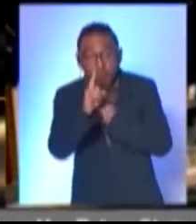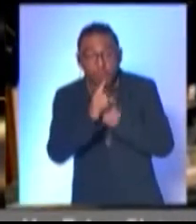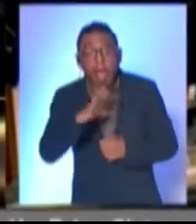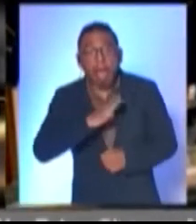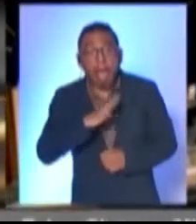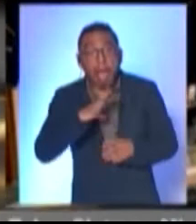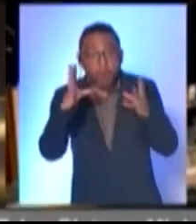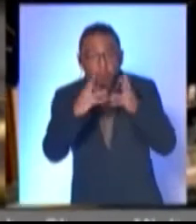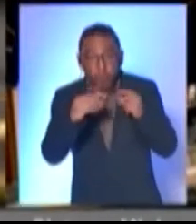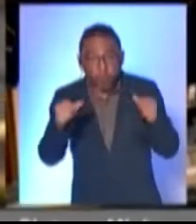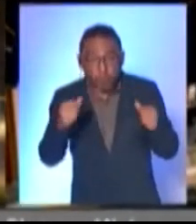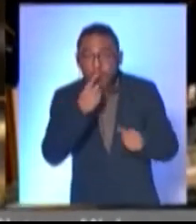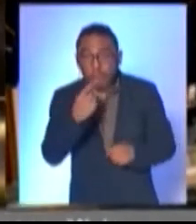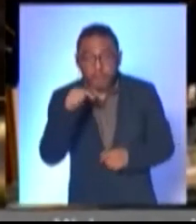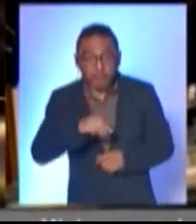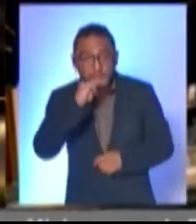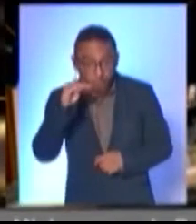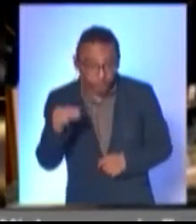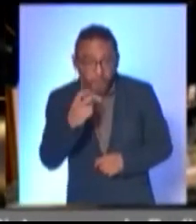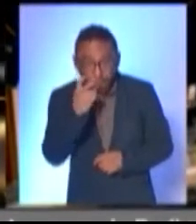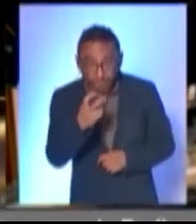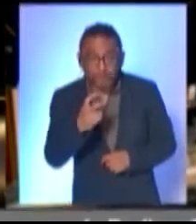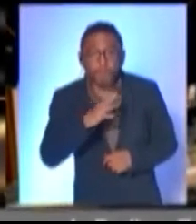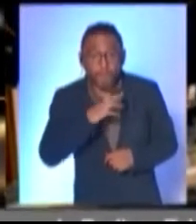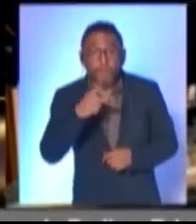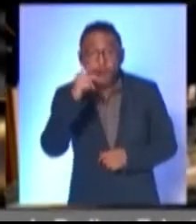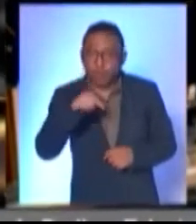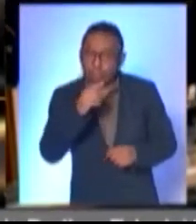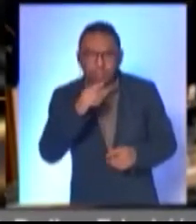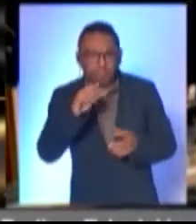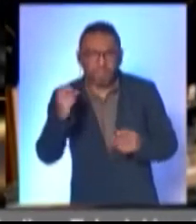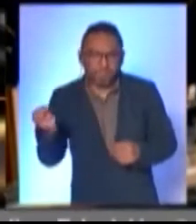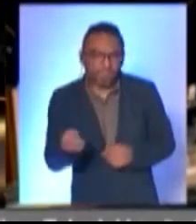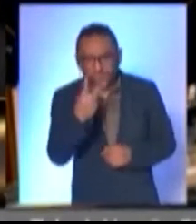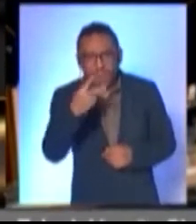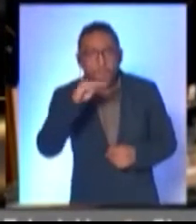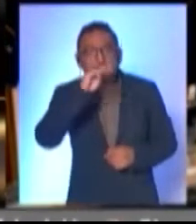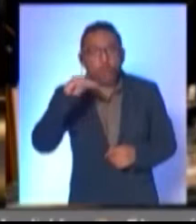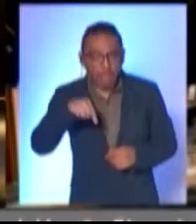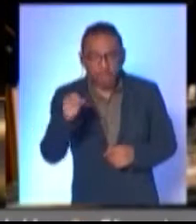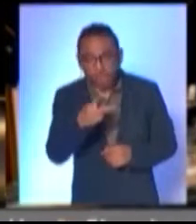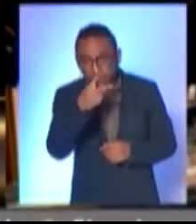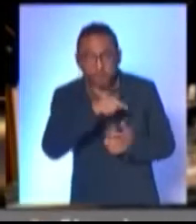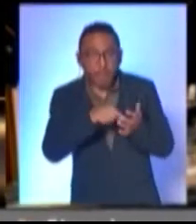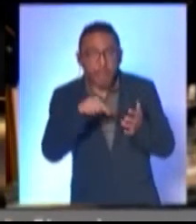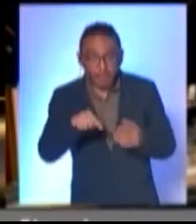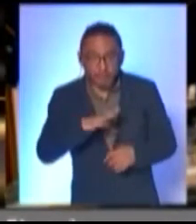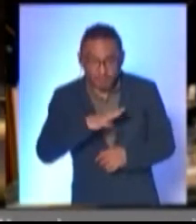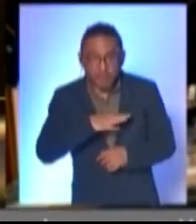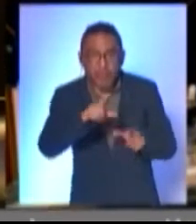Michoacán camina en ese sentido, a pesar de que somos privilegiados de ser el quinto lugar. Tenemos 18